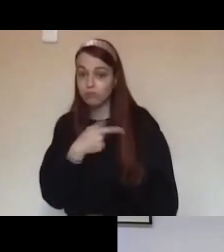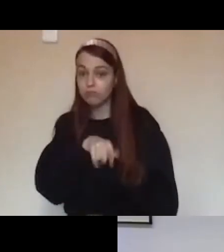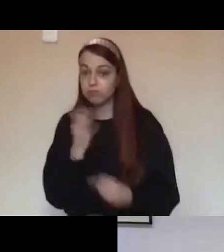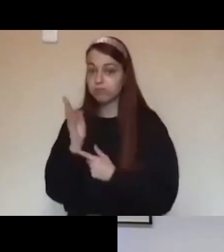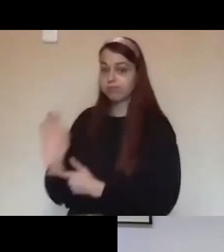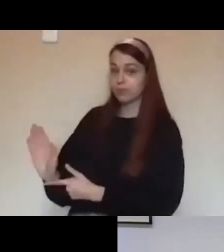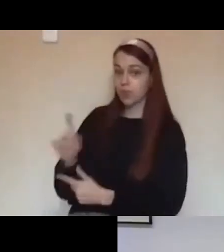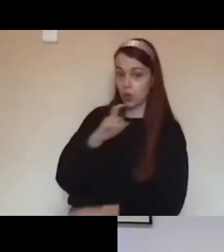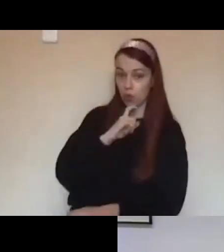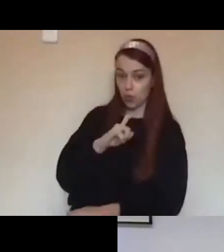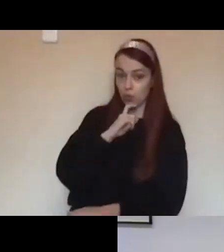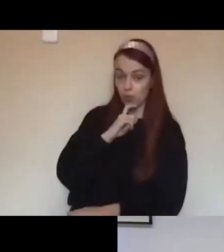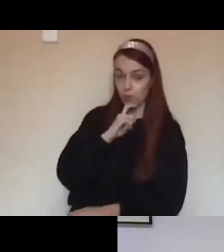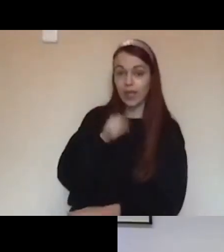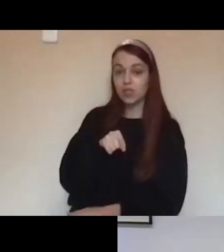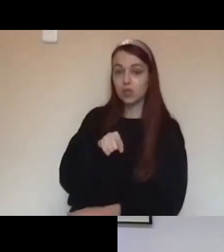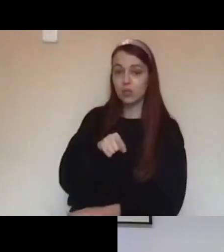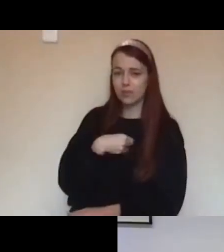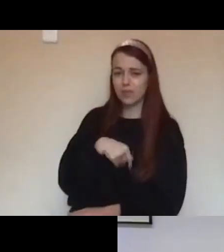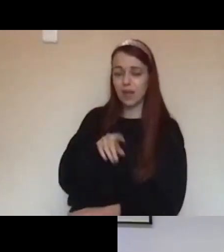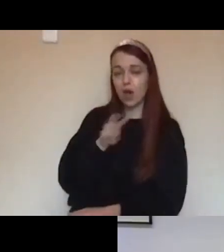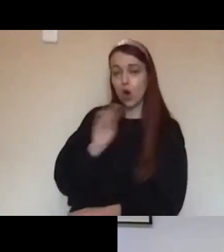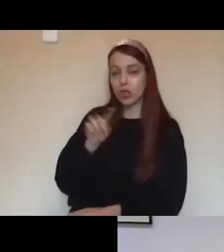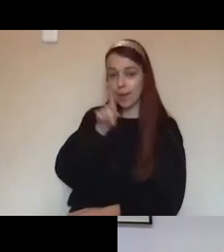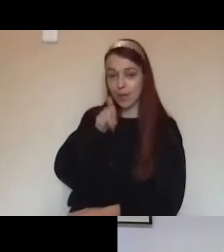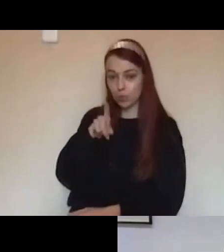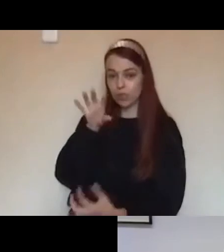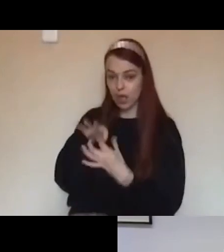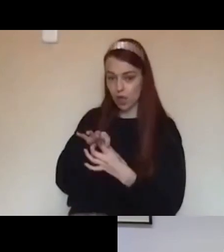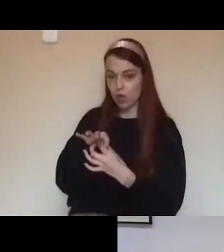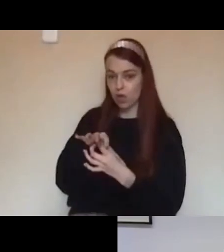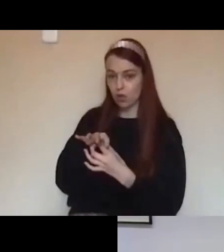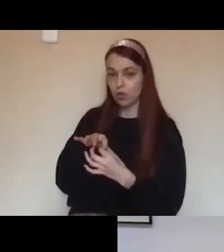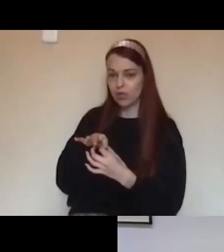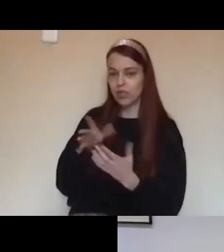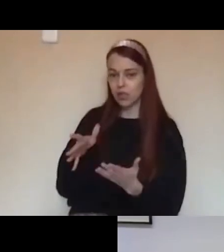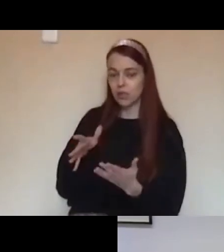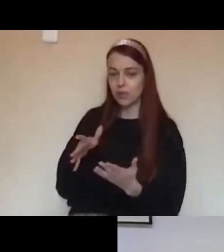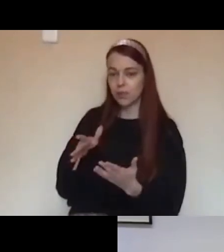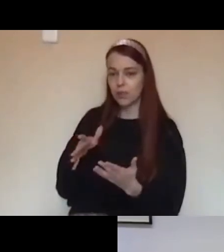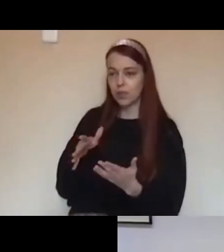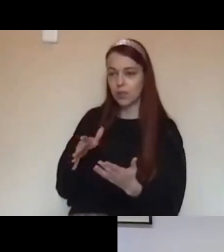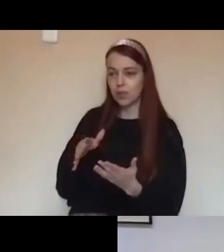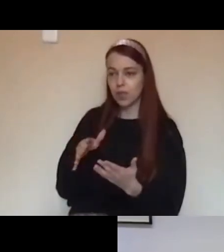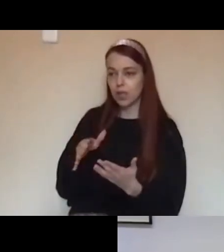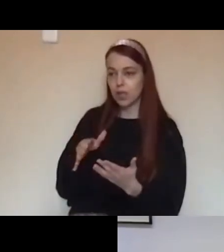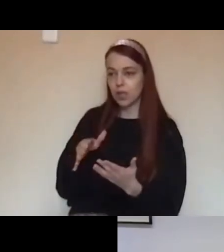Esta pregunta está también relacionada con la anterior y es ¿qué sistema se puede utilizar para